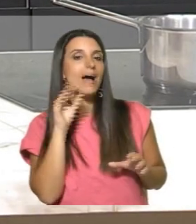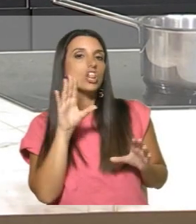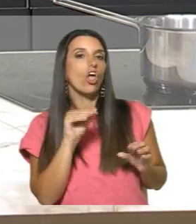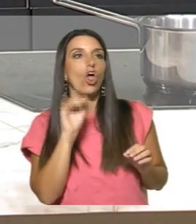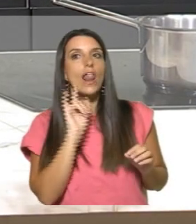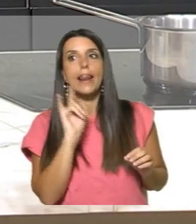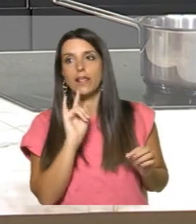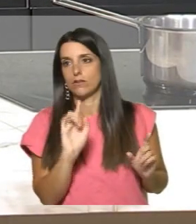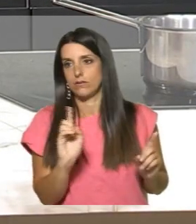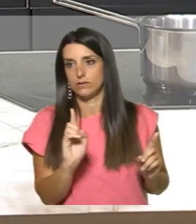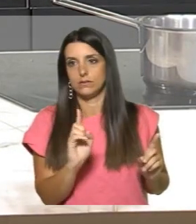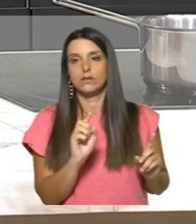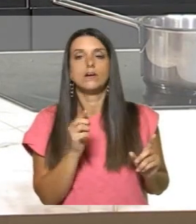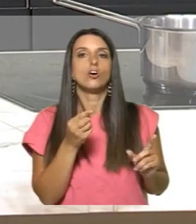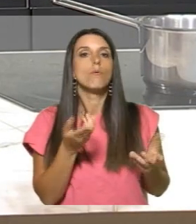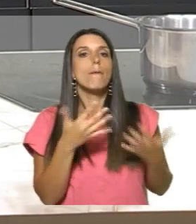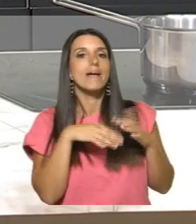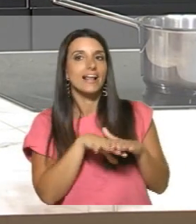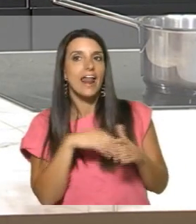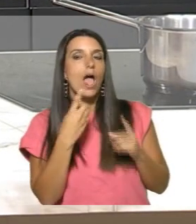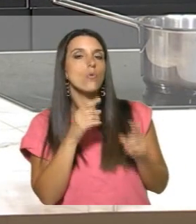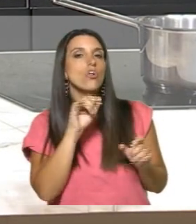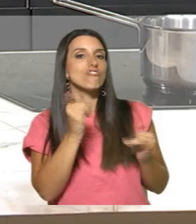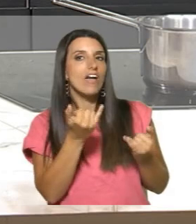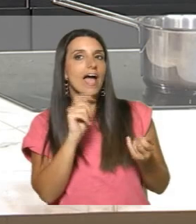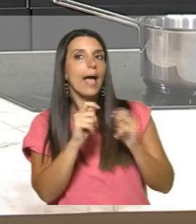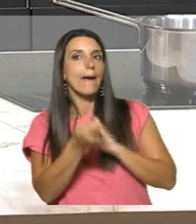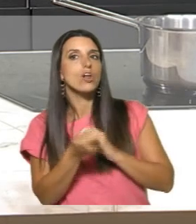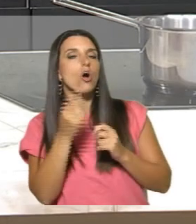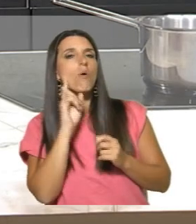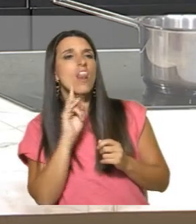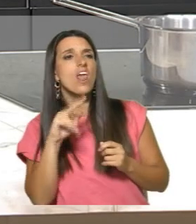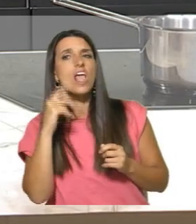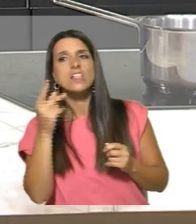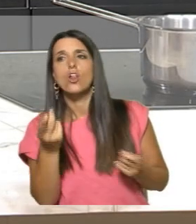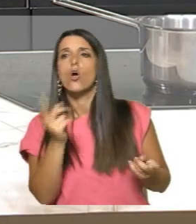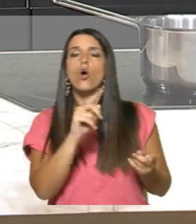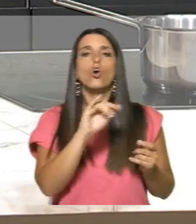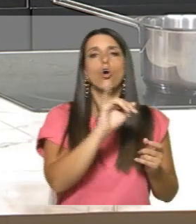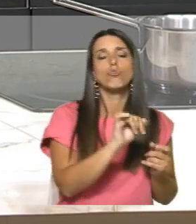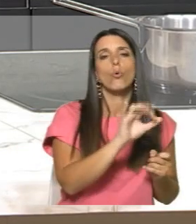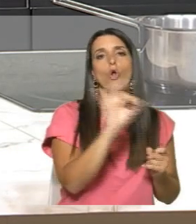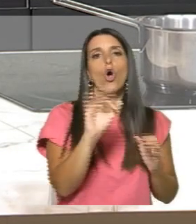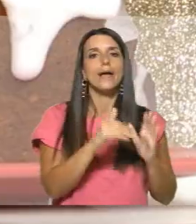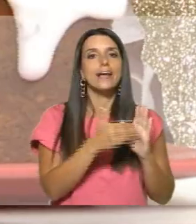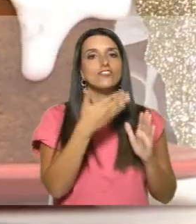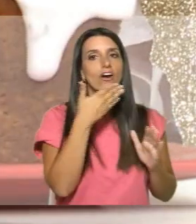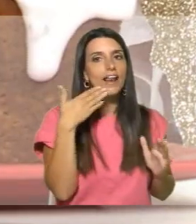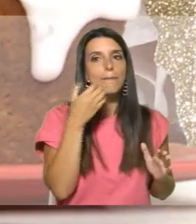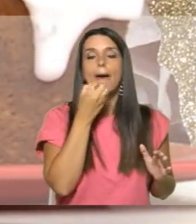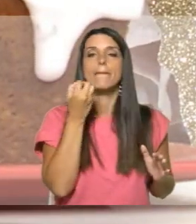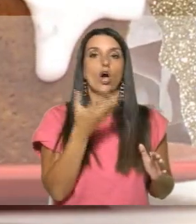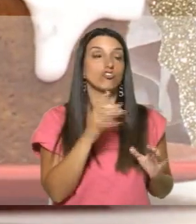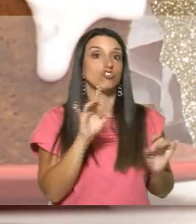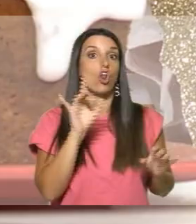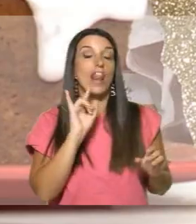leche. Dice que acá hay muchos ya que han incorporado eso de alivianar las cremas con o con yogur o con queso crema para que no sea todo